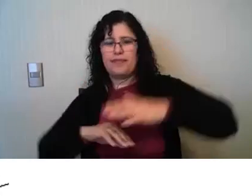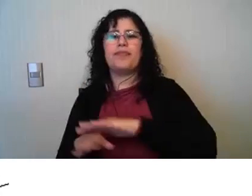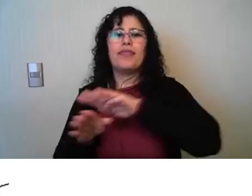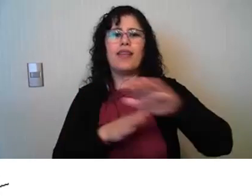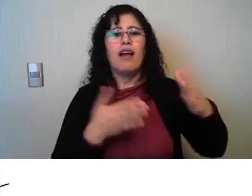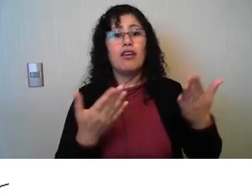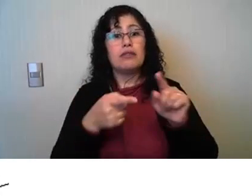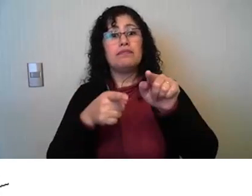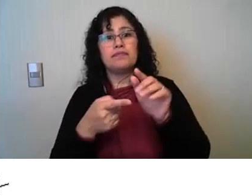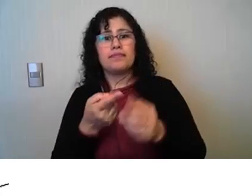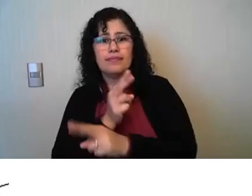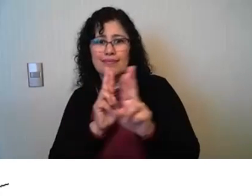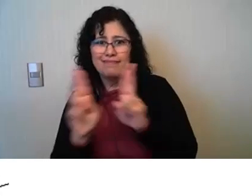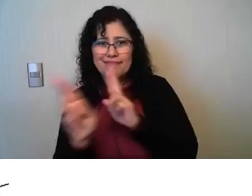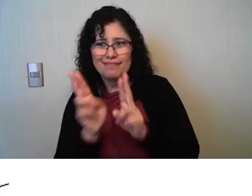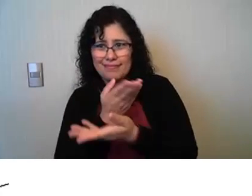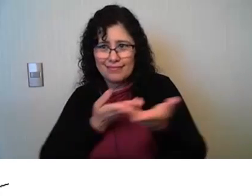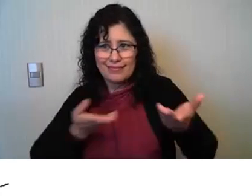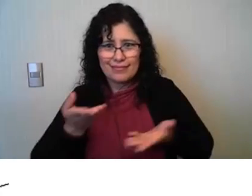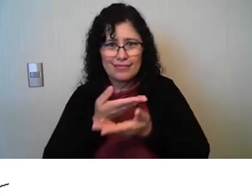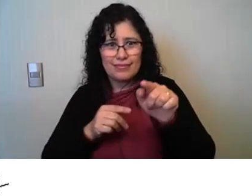esquema donde tenemos las fibras